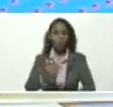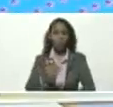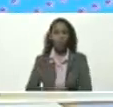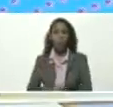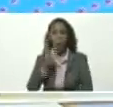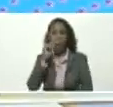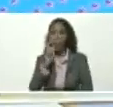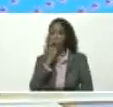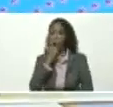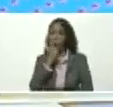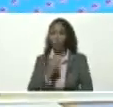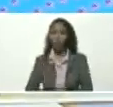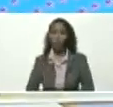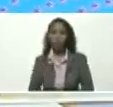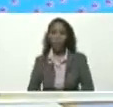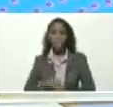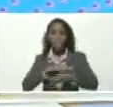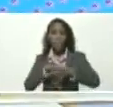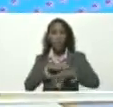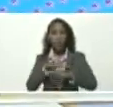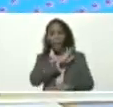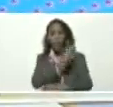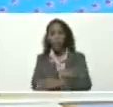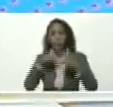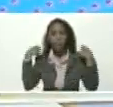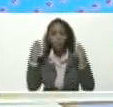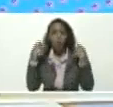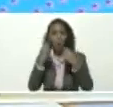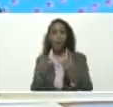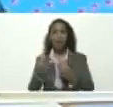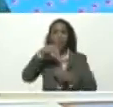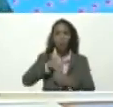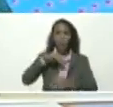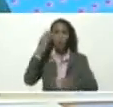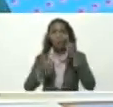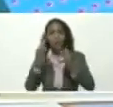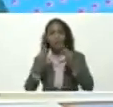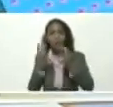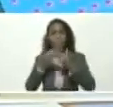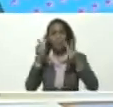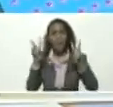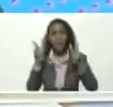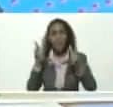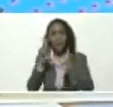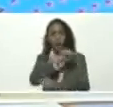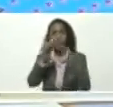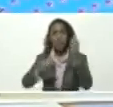Remigio Ceballos Hichazo, ministro del Poder Popular para Interior, Justicia y Paz y vicepresidente de Seguridad